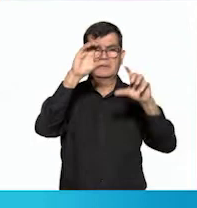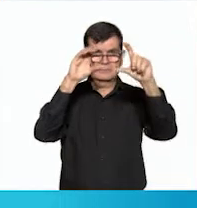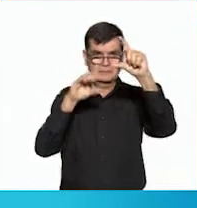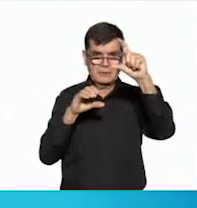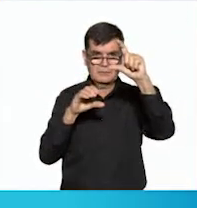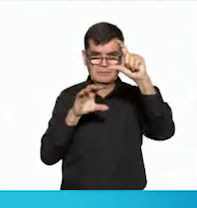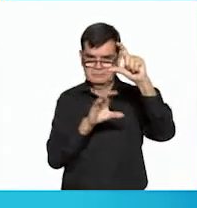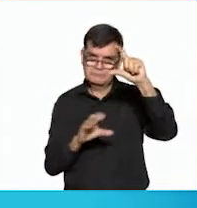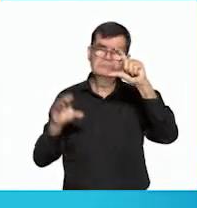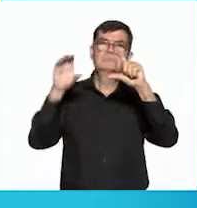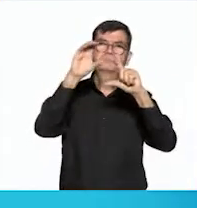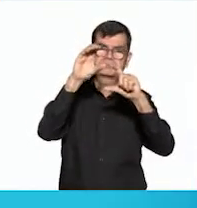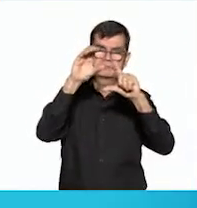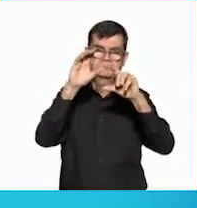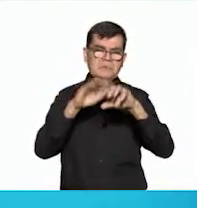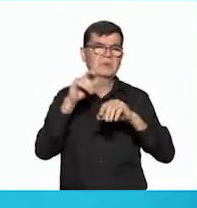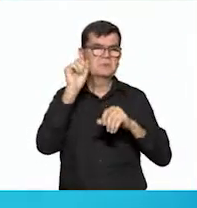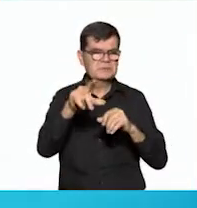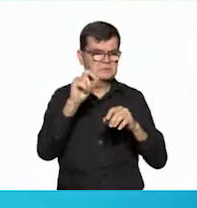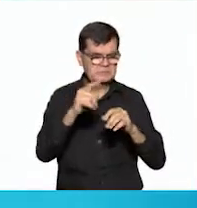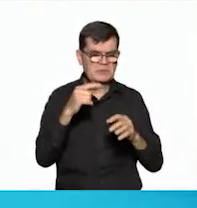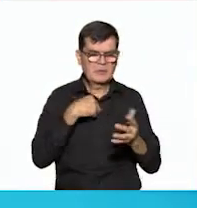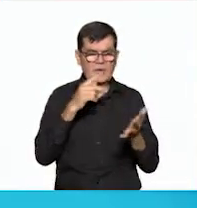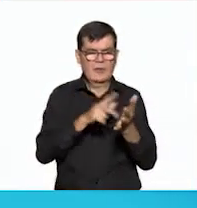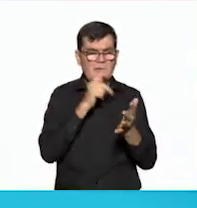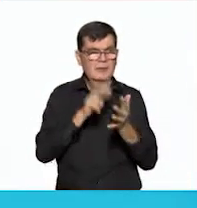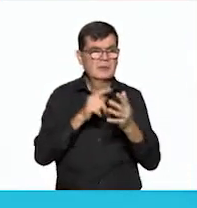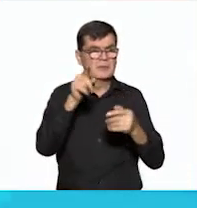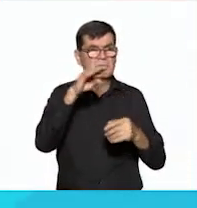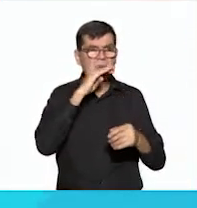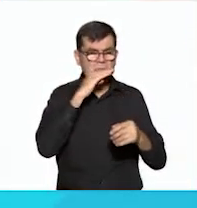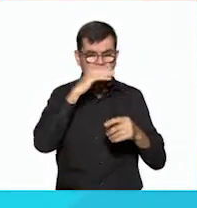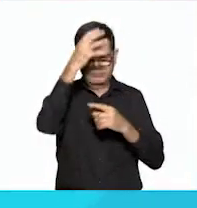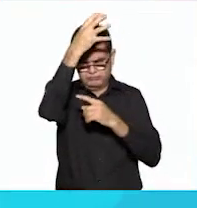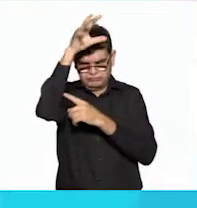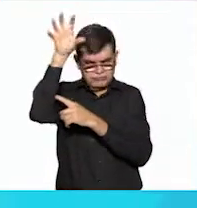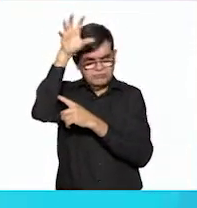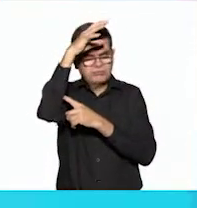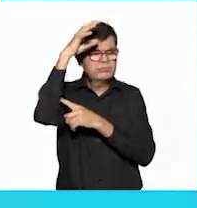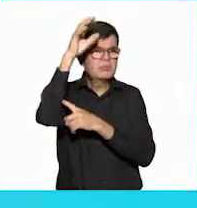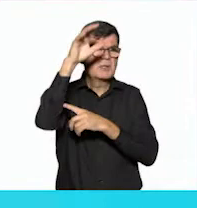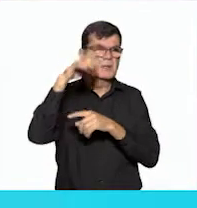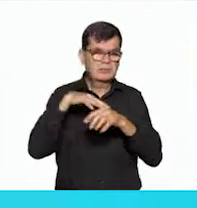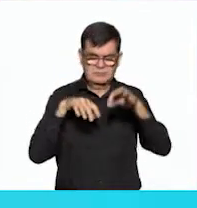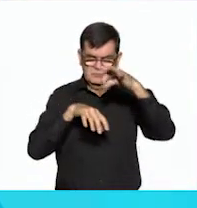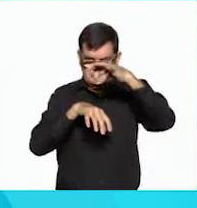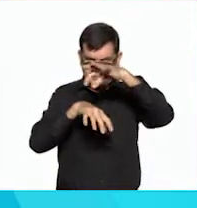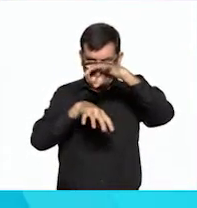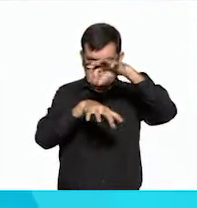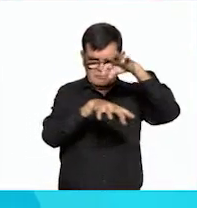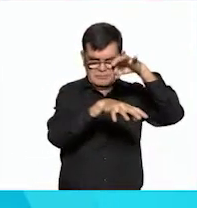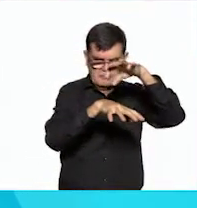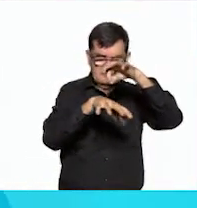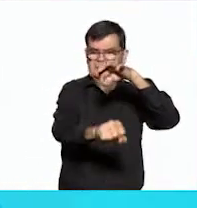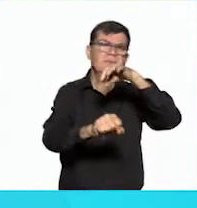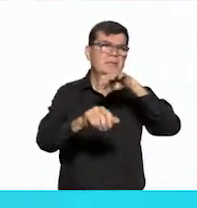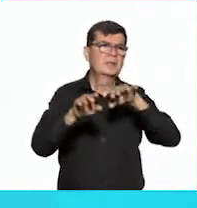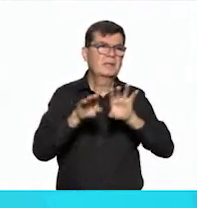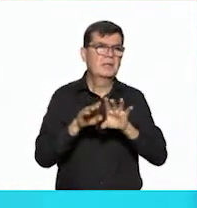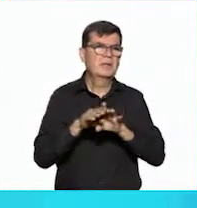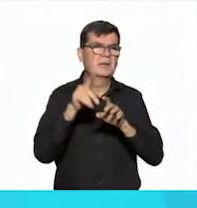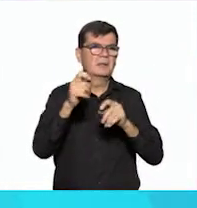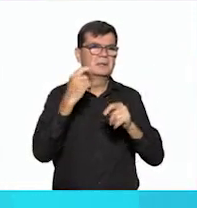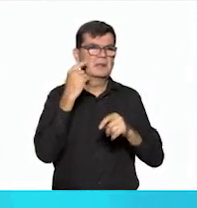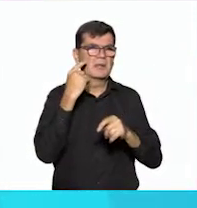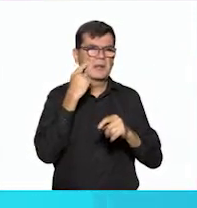radar, localizador global, rayos X en los ojos, no las puedes engañar. Y ahí también